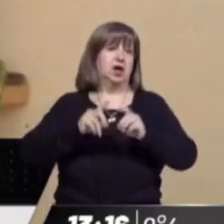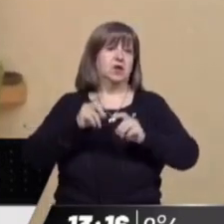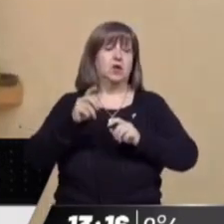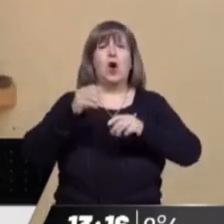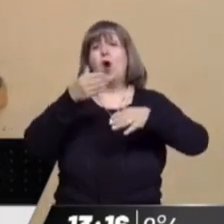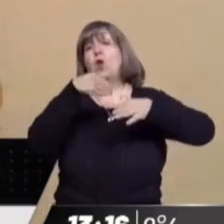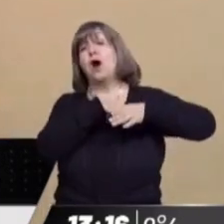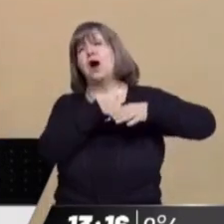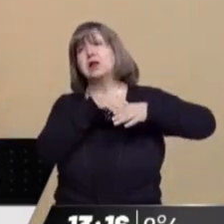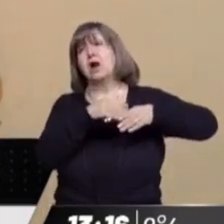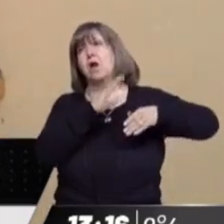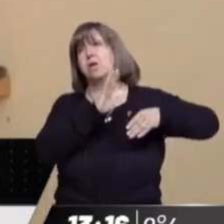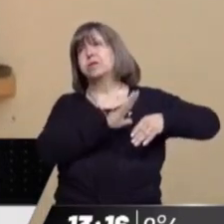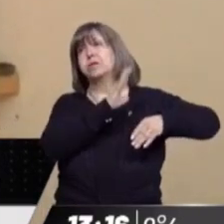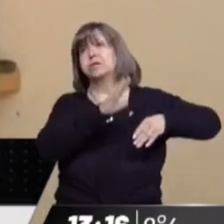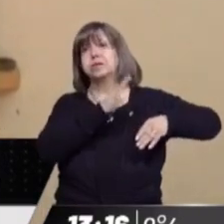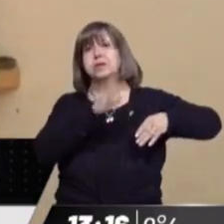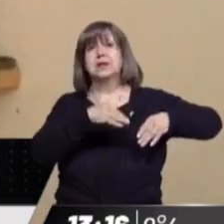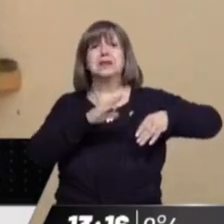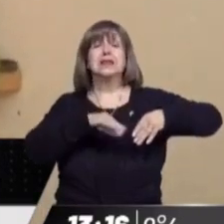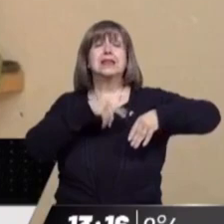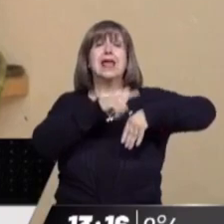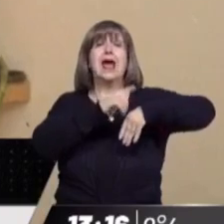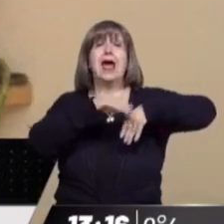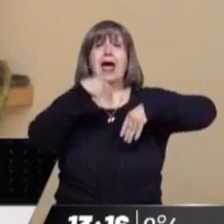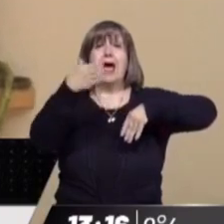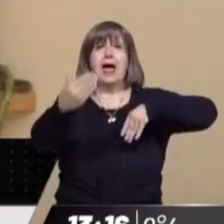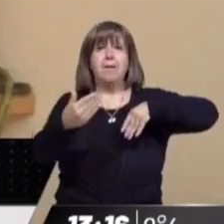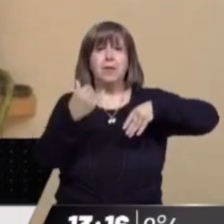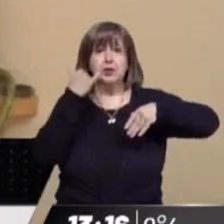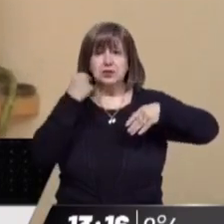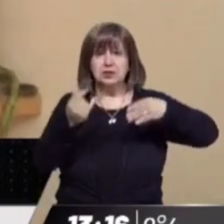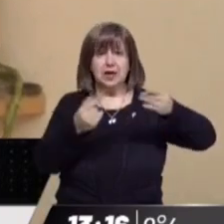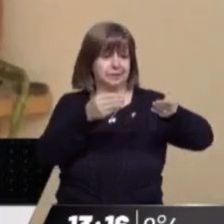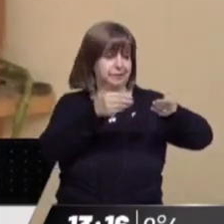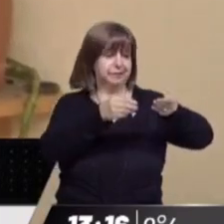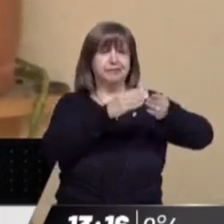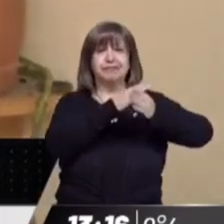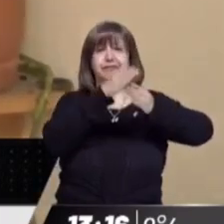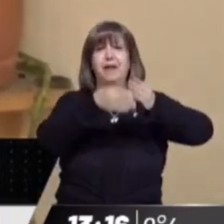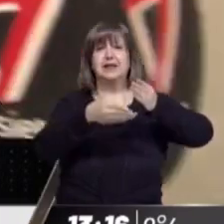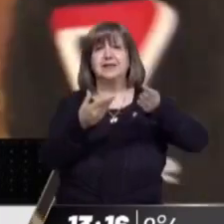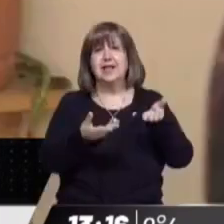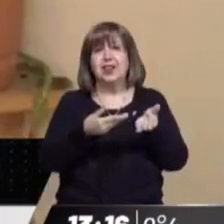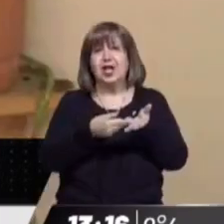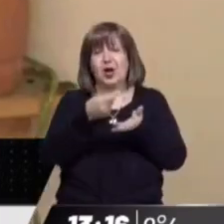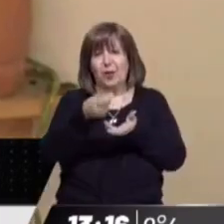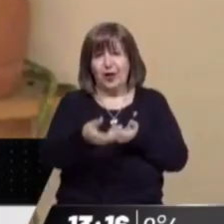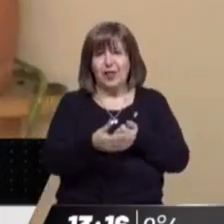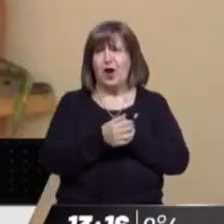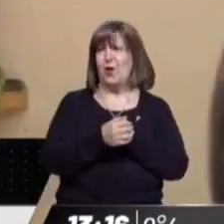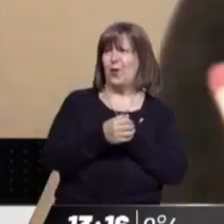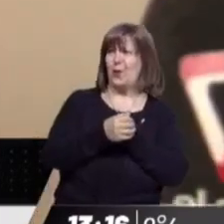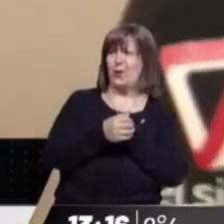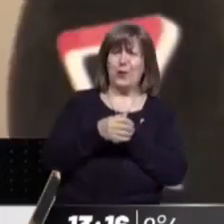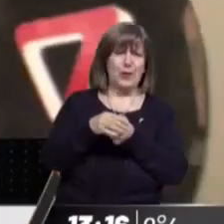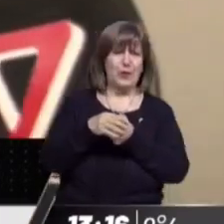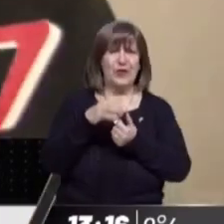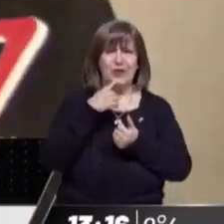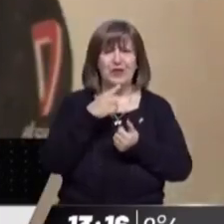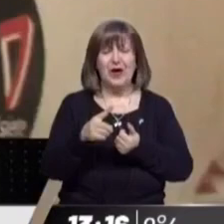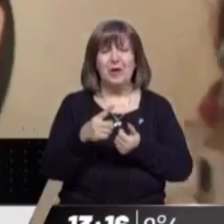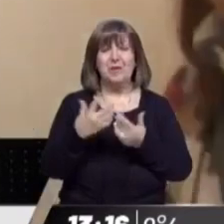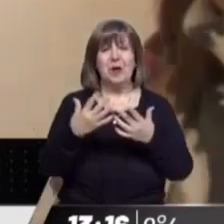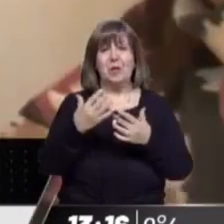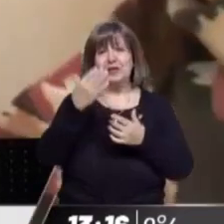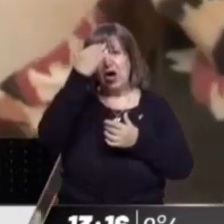las guardan y se olvidan, Dios. Y vienen, claro, al tiempo, en la billetera, mirá, y tienen premios que ya están caducados. Claro, qué tremendo, chicos, porque imaginate. Son